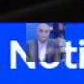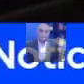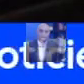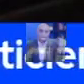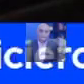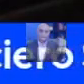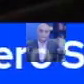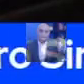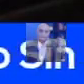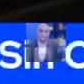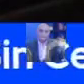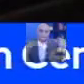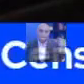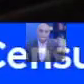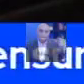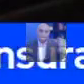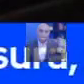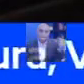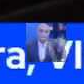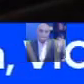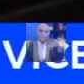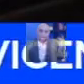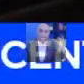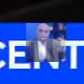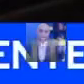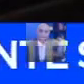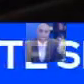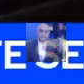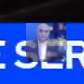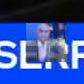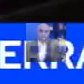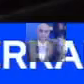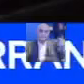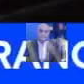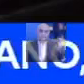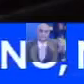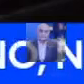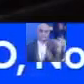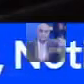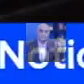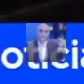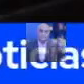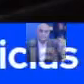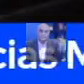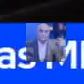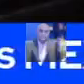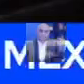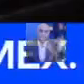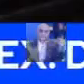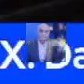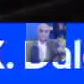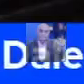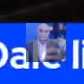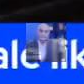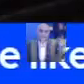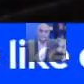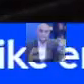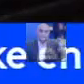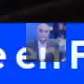y lo aplaudieron demócratas y republicanos y lo reconocieron como el presidente legítimo de Venezuela. Entonces, fíjate nada